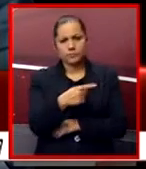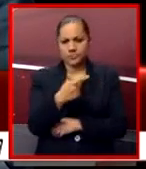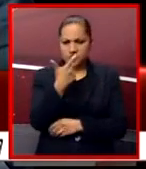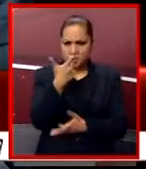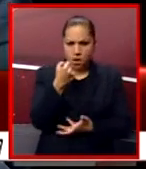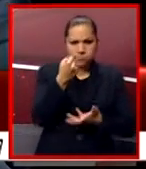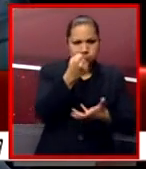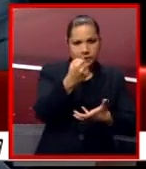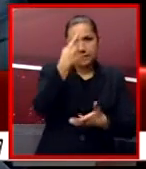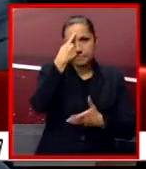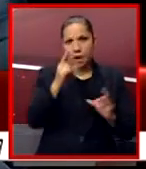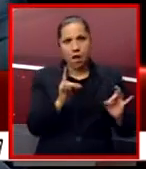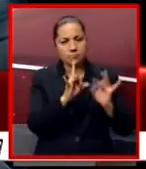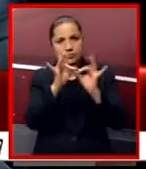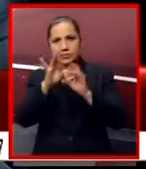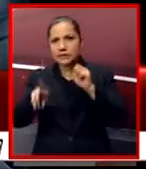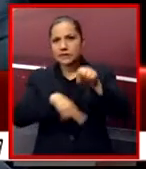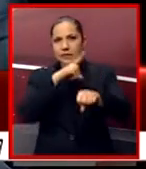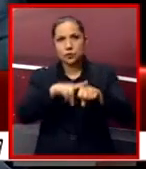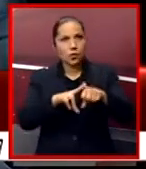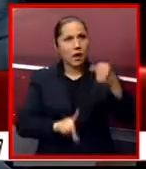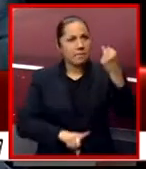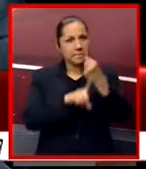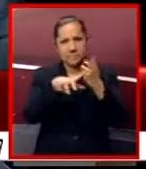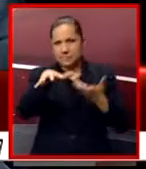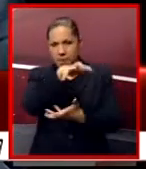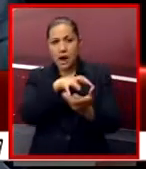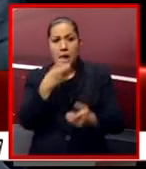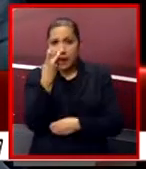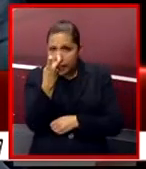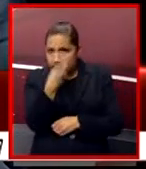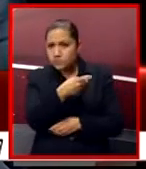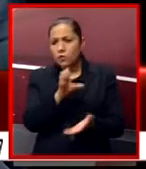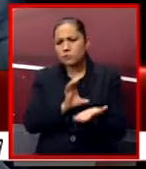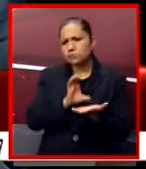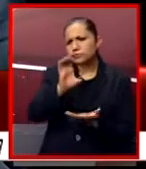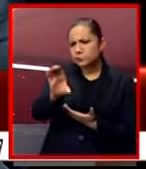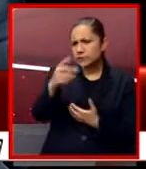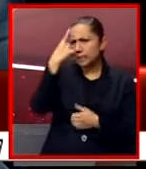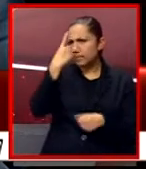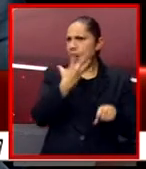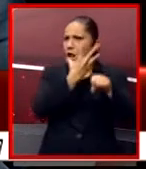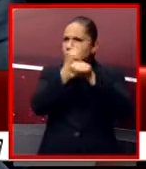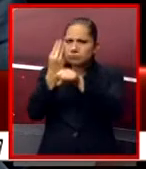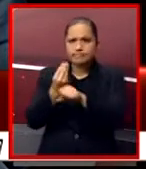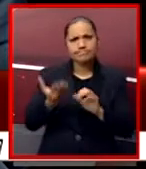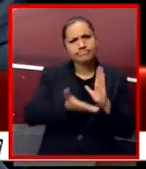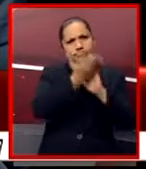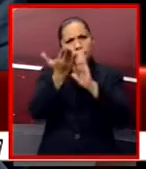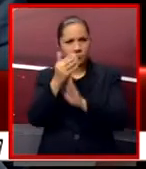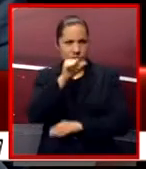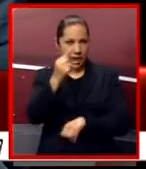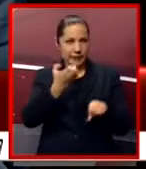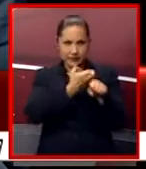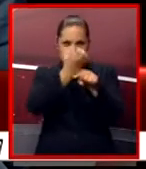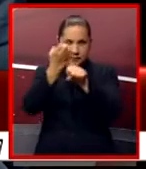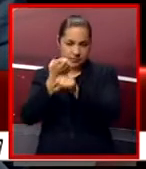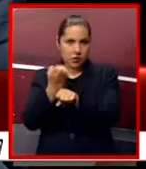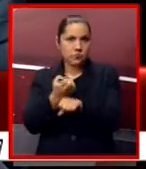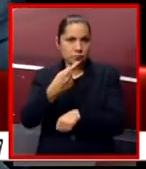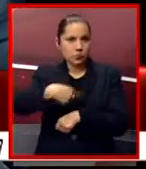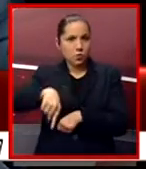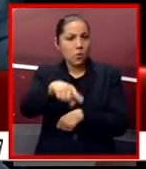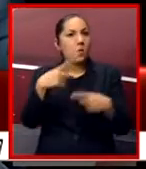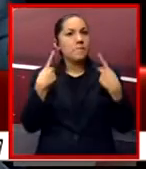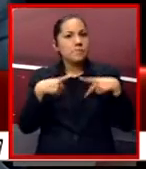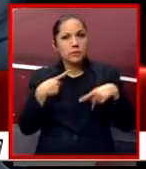Desastres Naturales, los cuales serán destinados para la reconstrucción de la infraestructura pública en dichas entidades y que para las familias reparen o